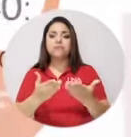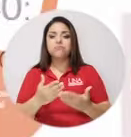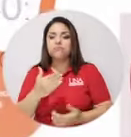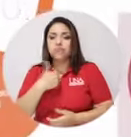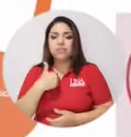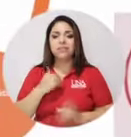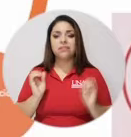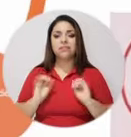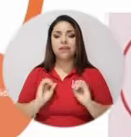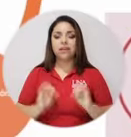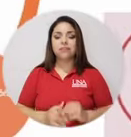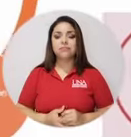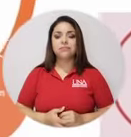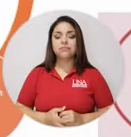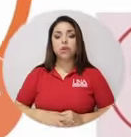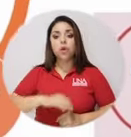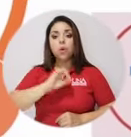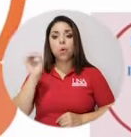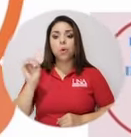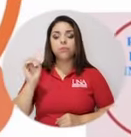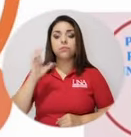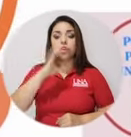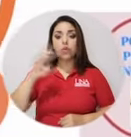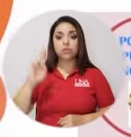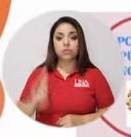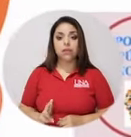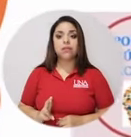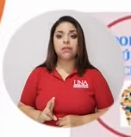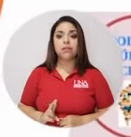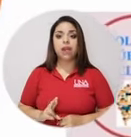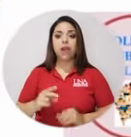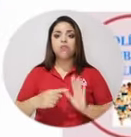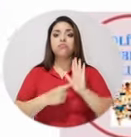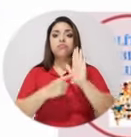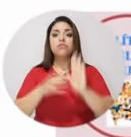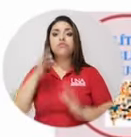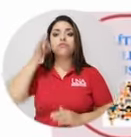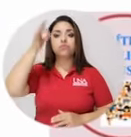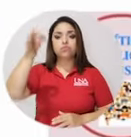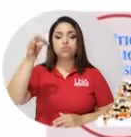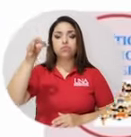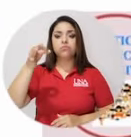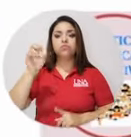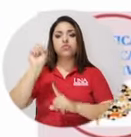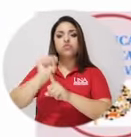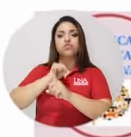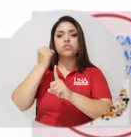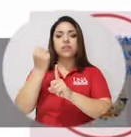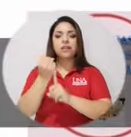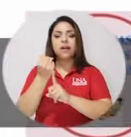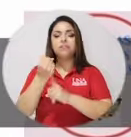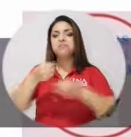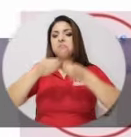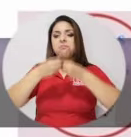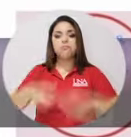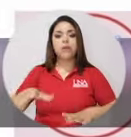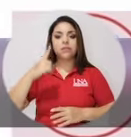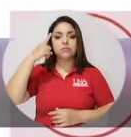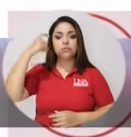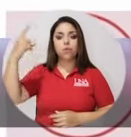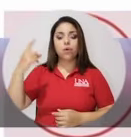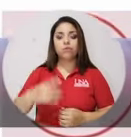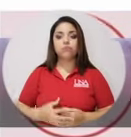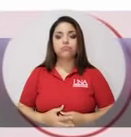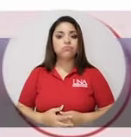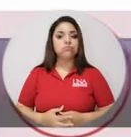tiene, o un escenario para una Costa Rica que puede catalogarse una sociedad con el sueño perdido.